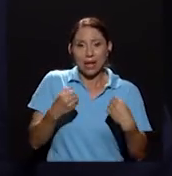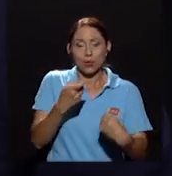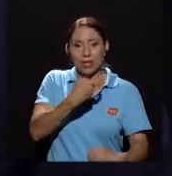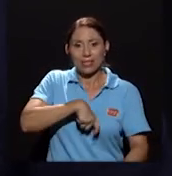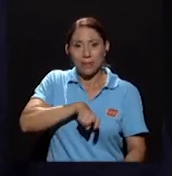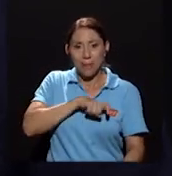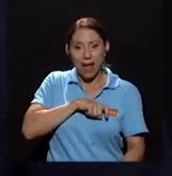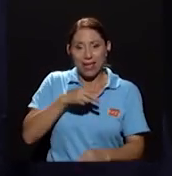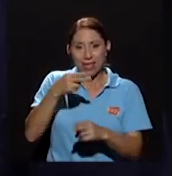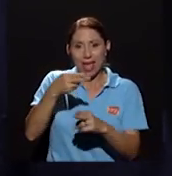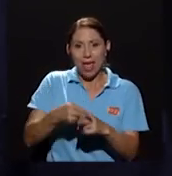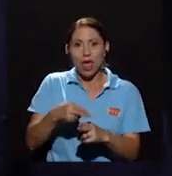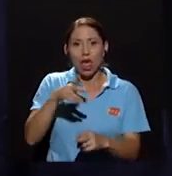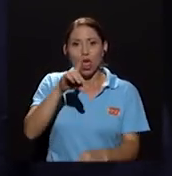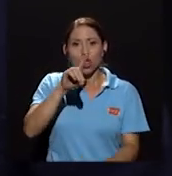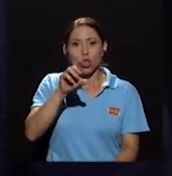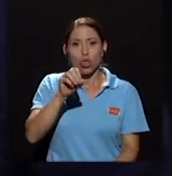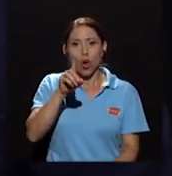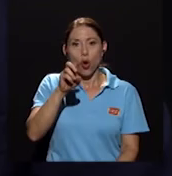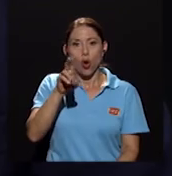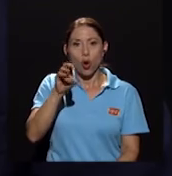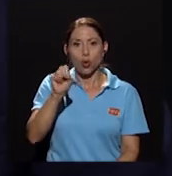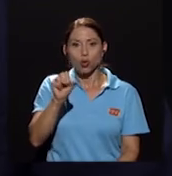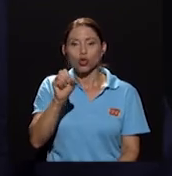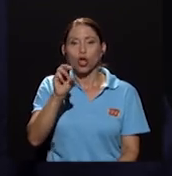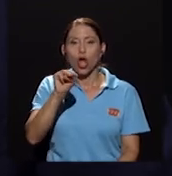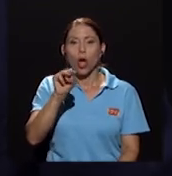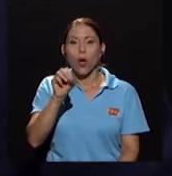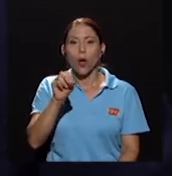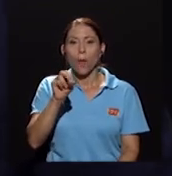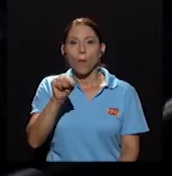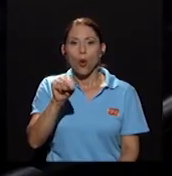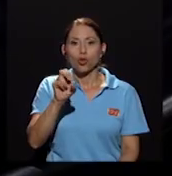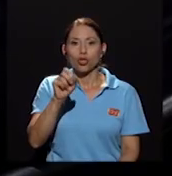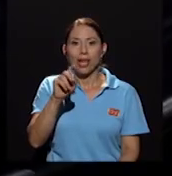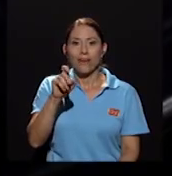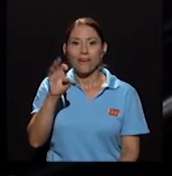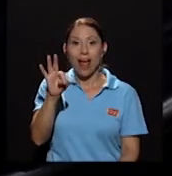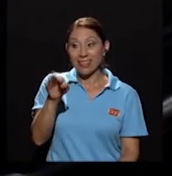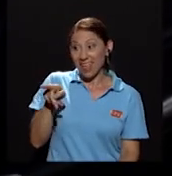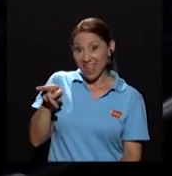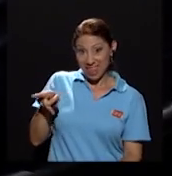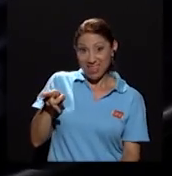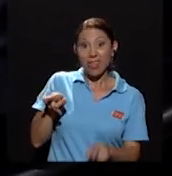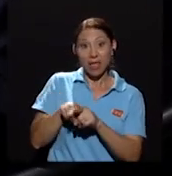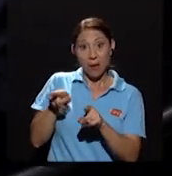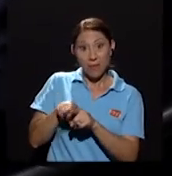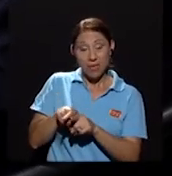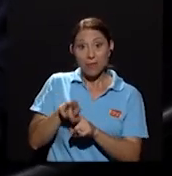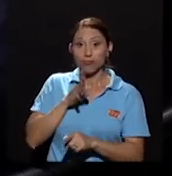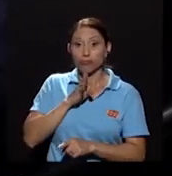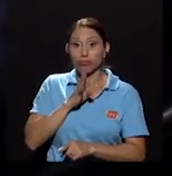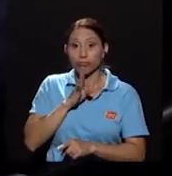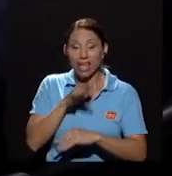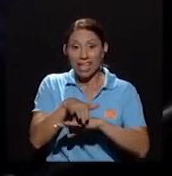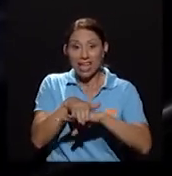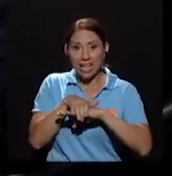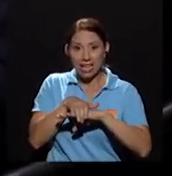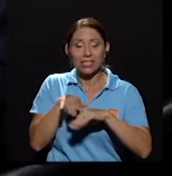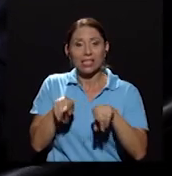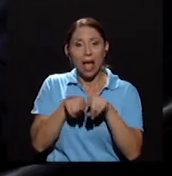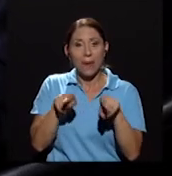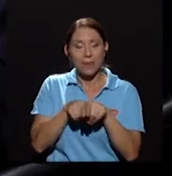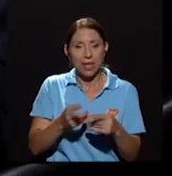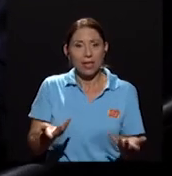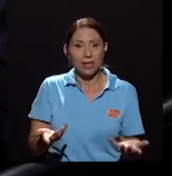dolors montserrat y ella hizo una intervención en inglés también justo